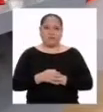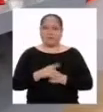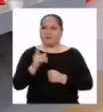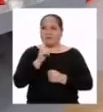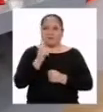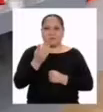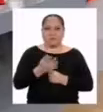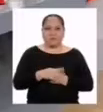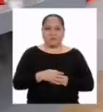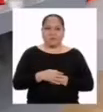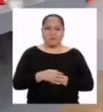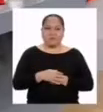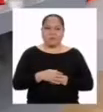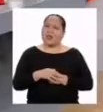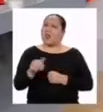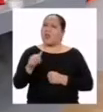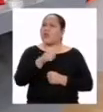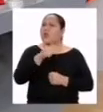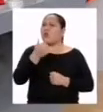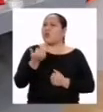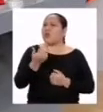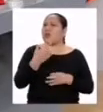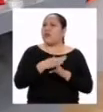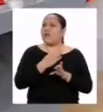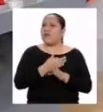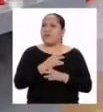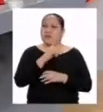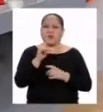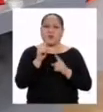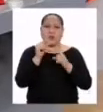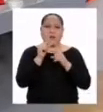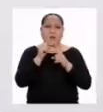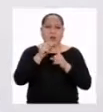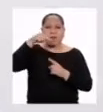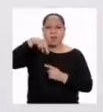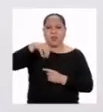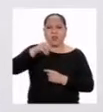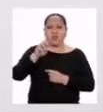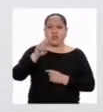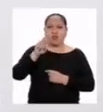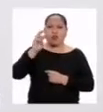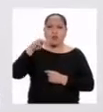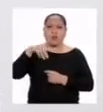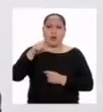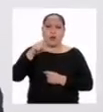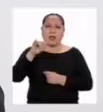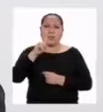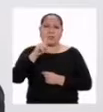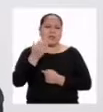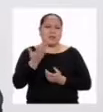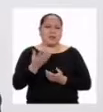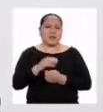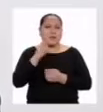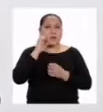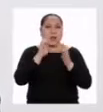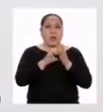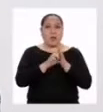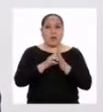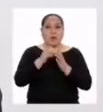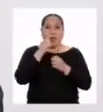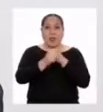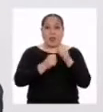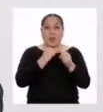nada. ¿Y en qué otros contextos se usa la palabra normalizar? Por ejemplo, en décadas